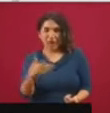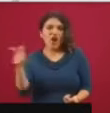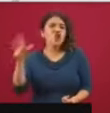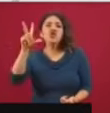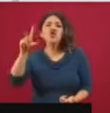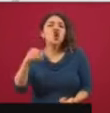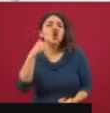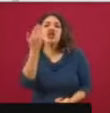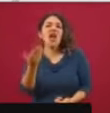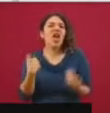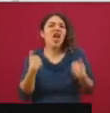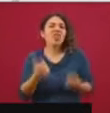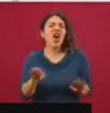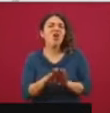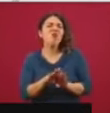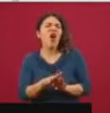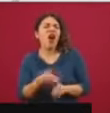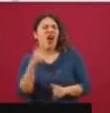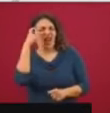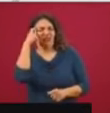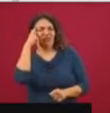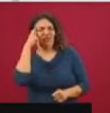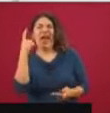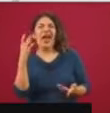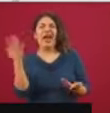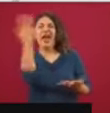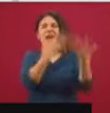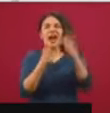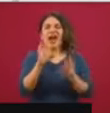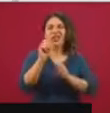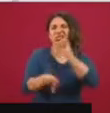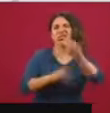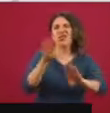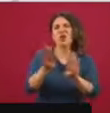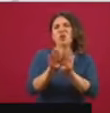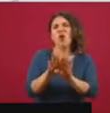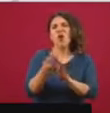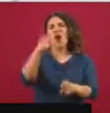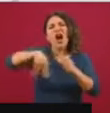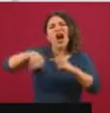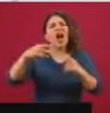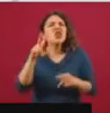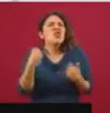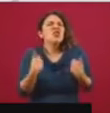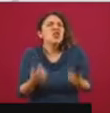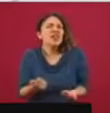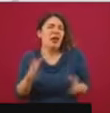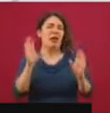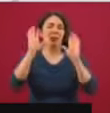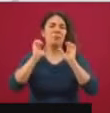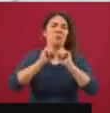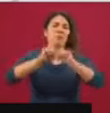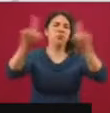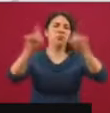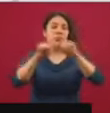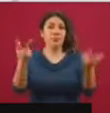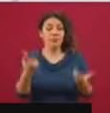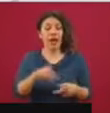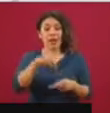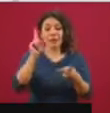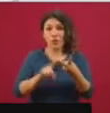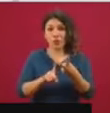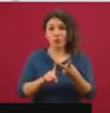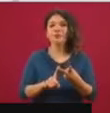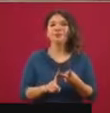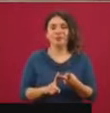entenderla o un deseo de confundir a la audiencia ahora lo segundo es el famoso aplanamiento de la curva otra vez